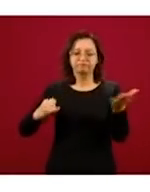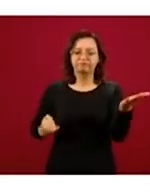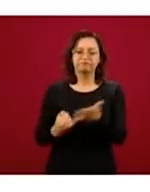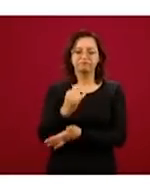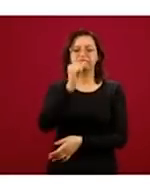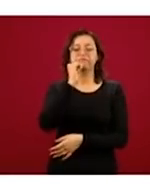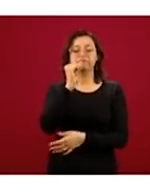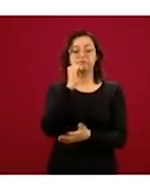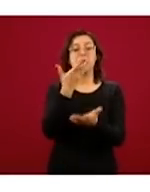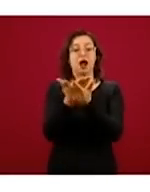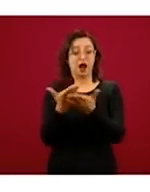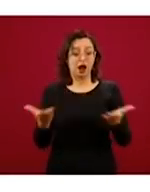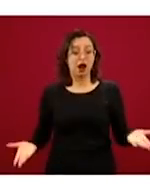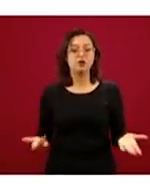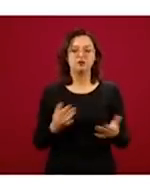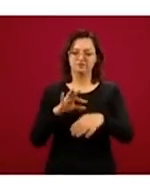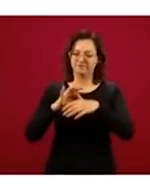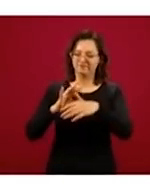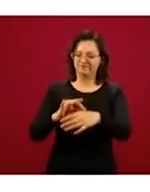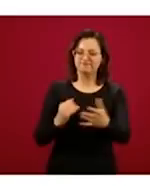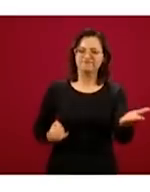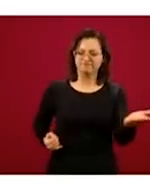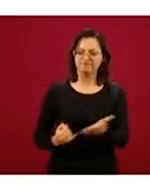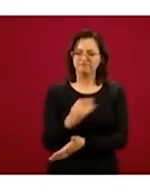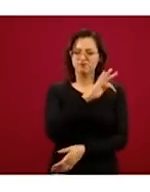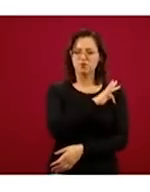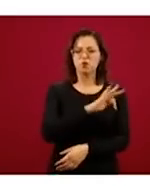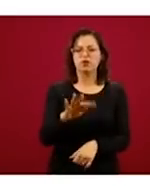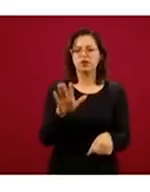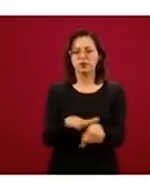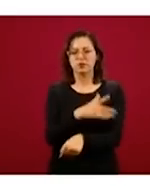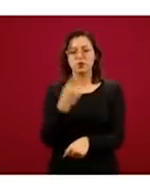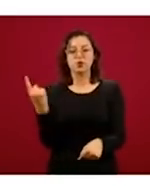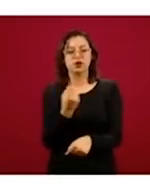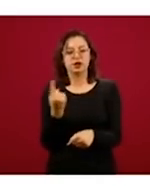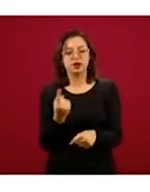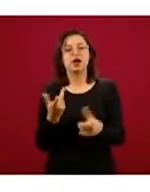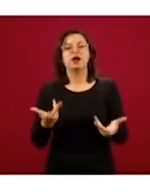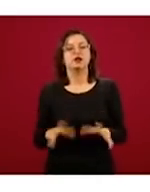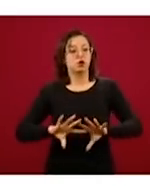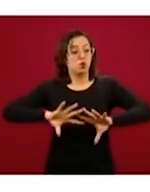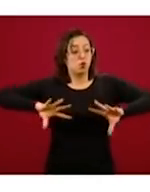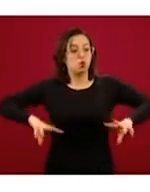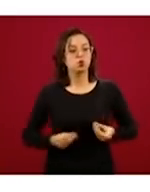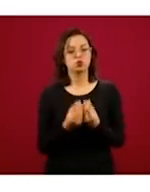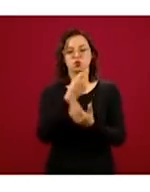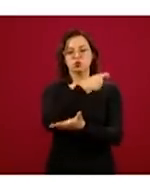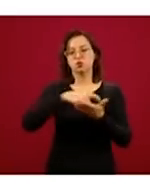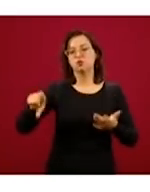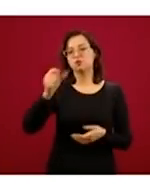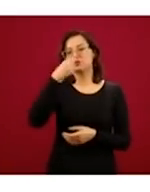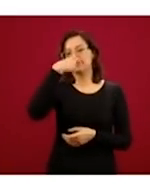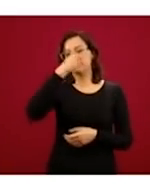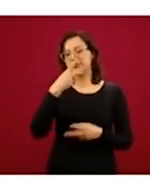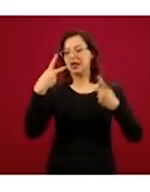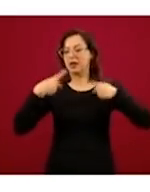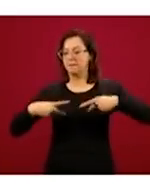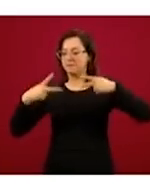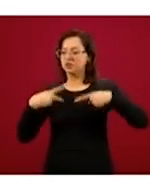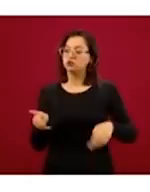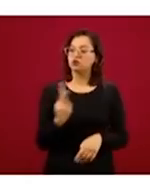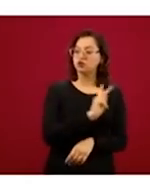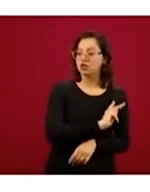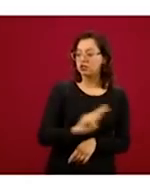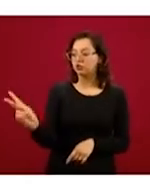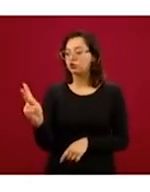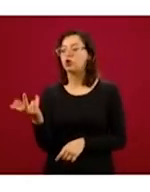porque tenemos un esquema de compra consolidada de modo que todas las personas que viven con vih independientemente de su condición